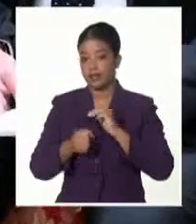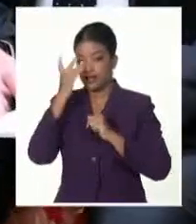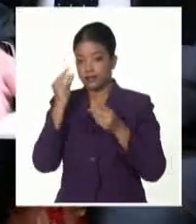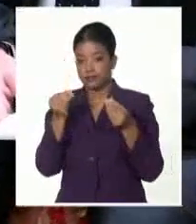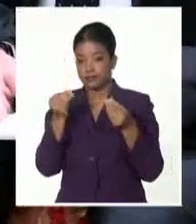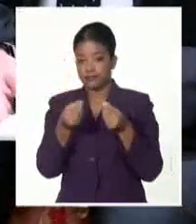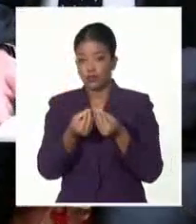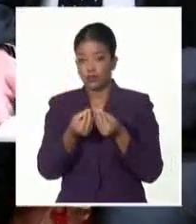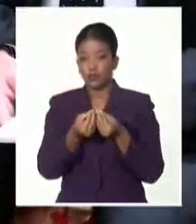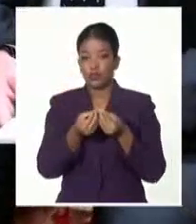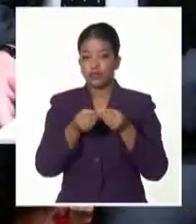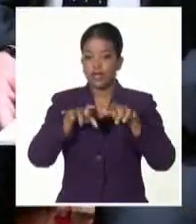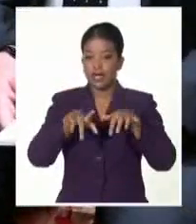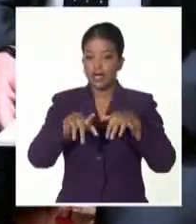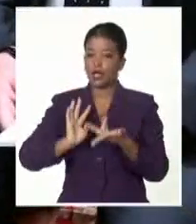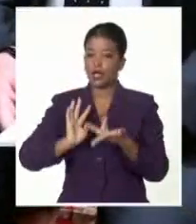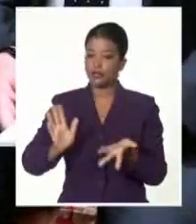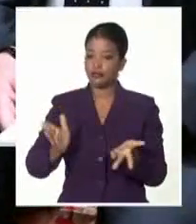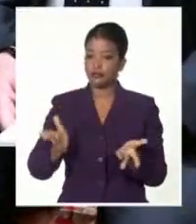recibió al dignatario.